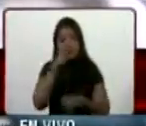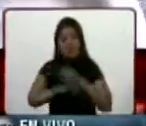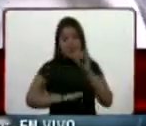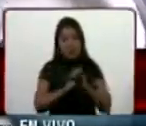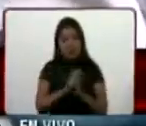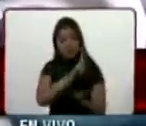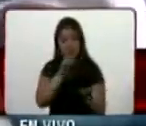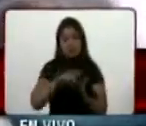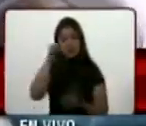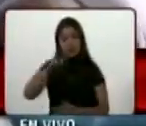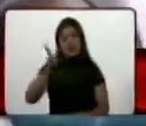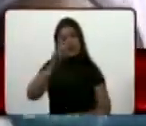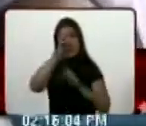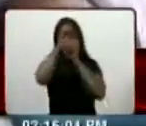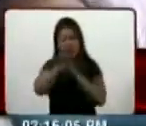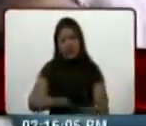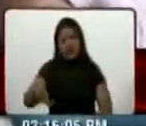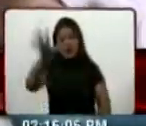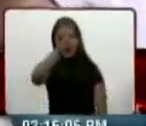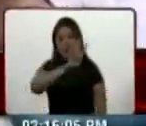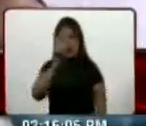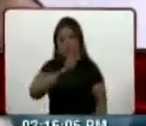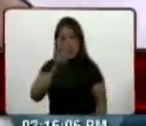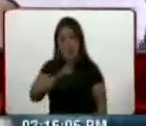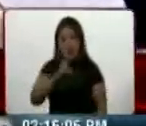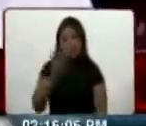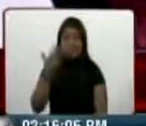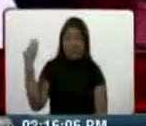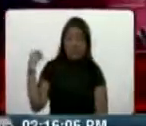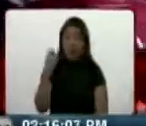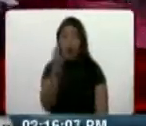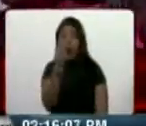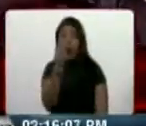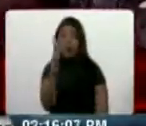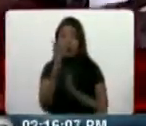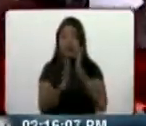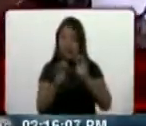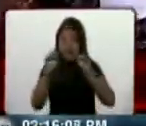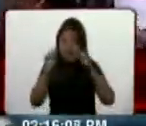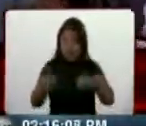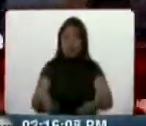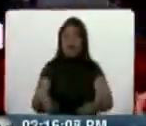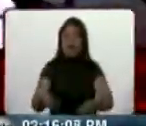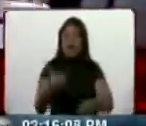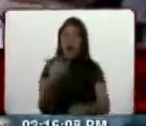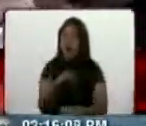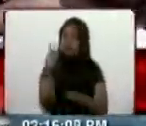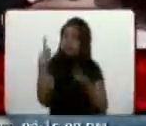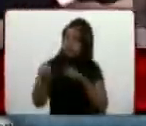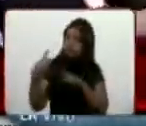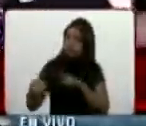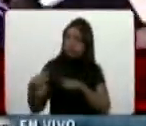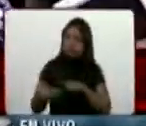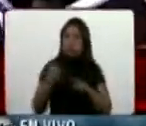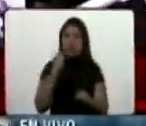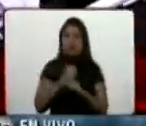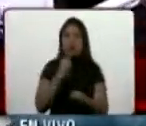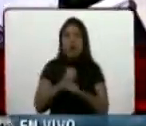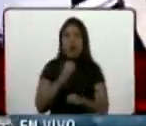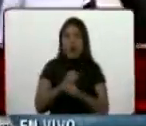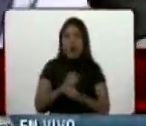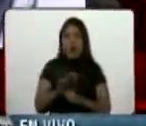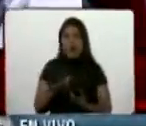están desplegados por toda Venezuela desde el pasado 11 de abril. Han tenido varias actividades, entre ellas, por supuesto,